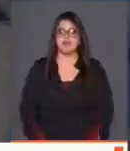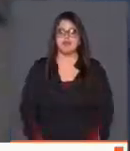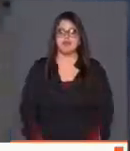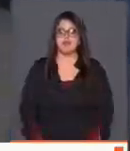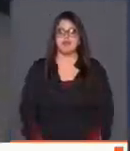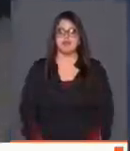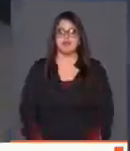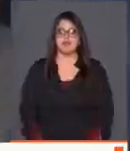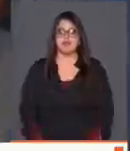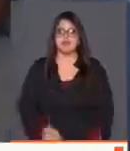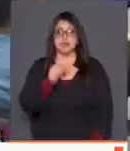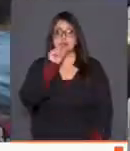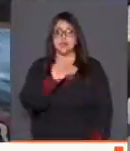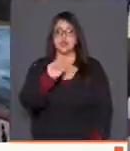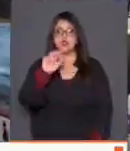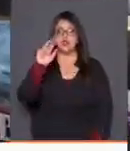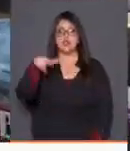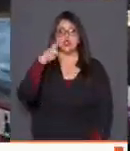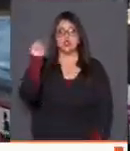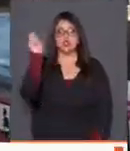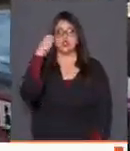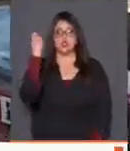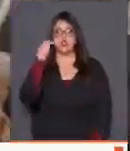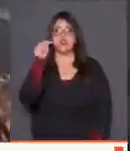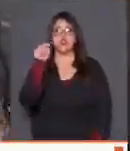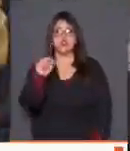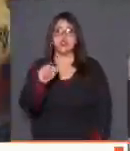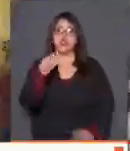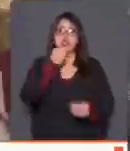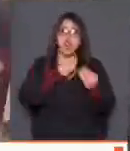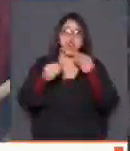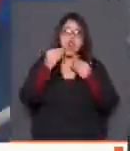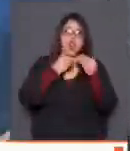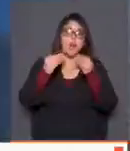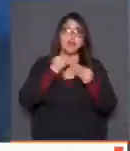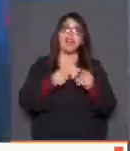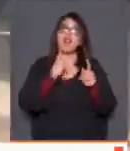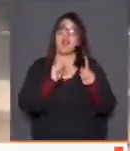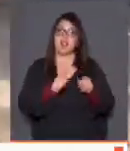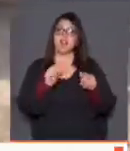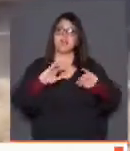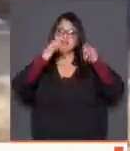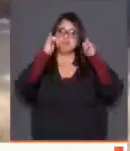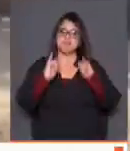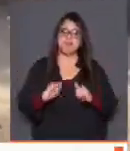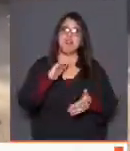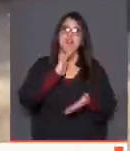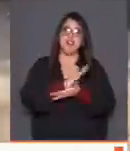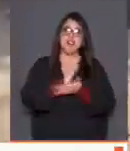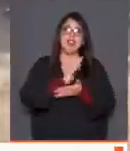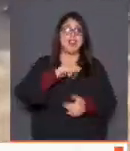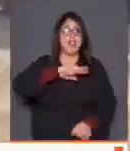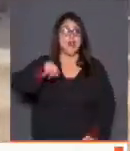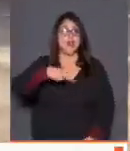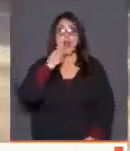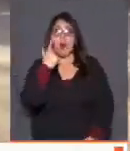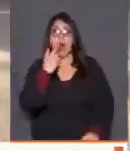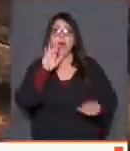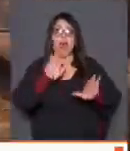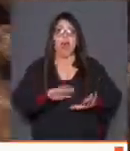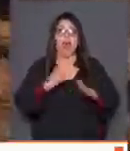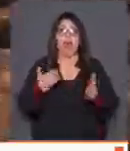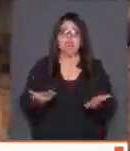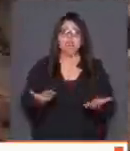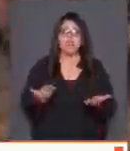se acerca el 18 de septiembre y una de las comidas que no puede faltar para celebrar nuestras fiestas es el famoso asado a la brasa